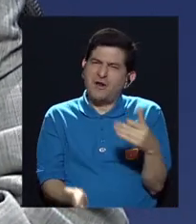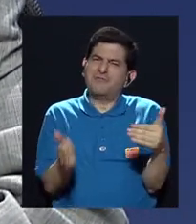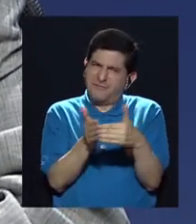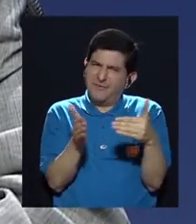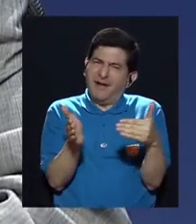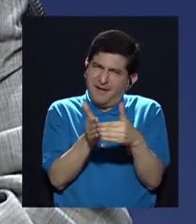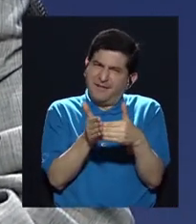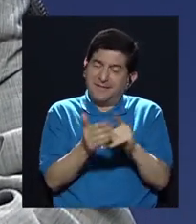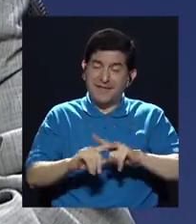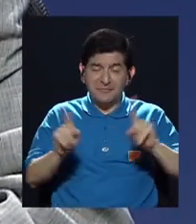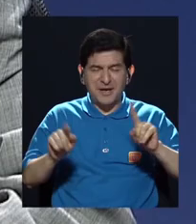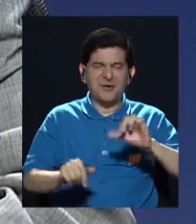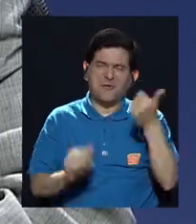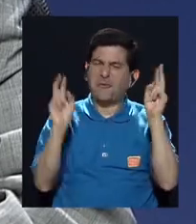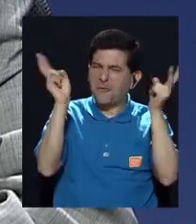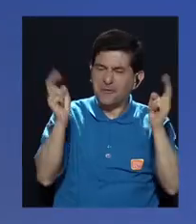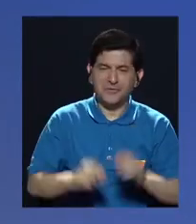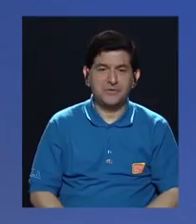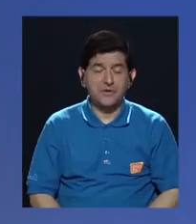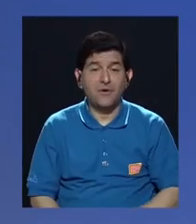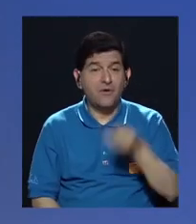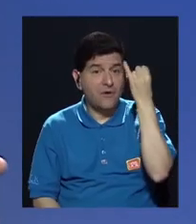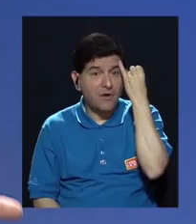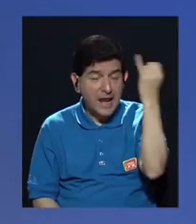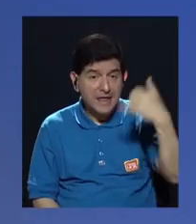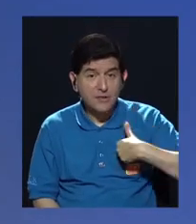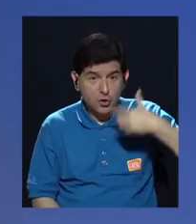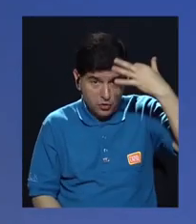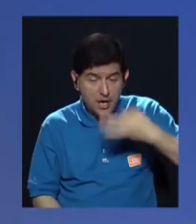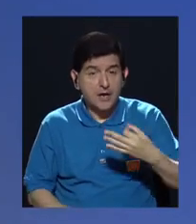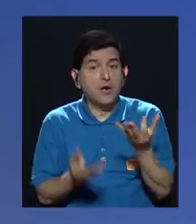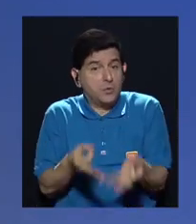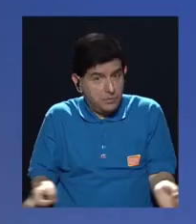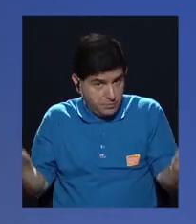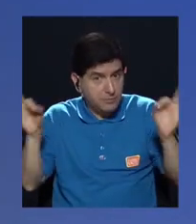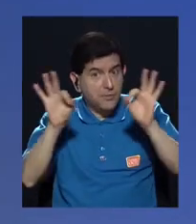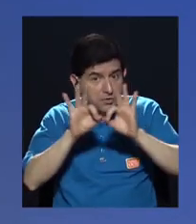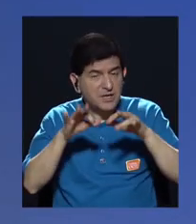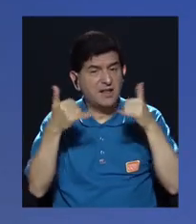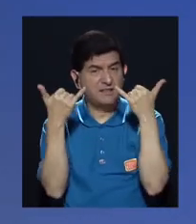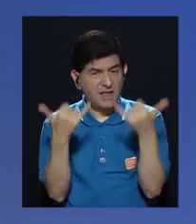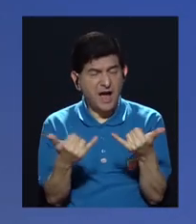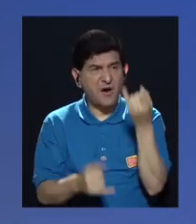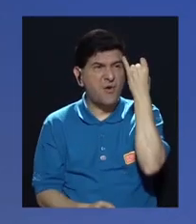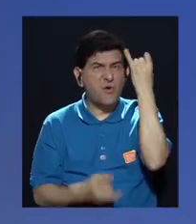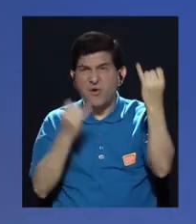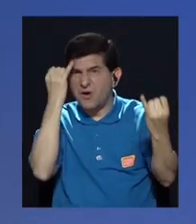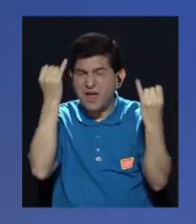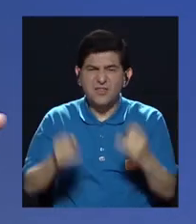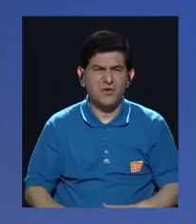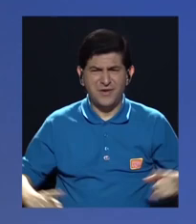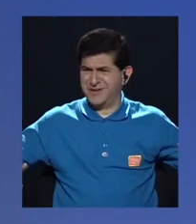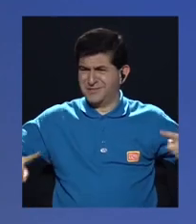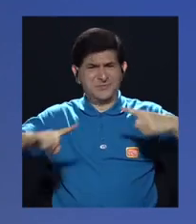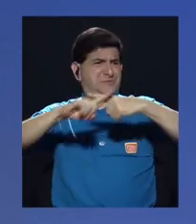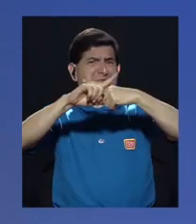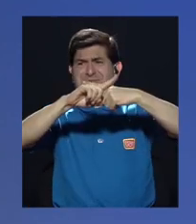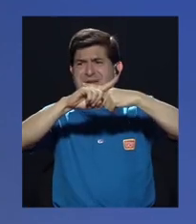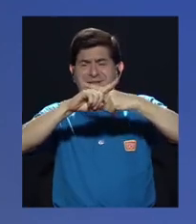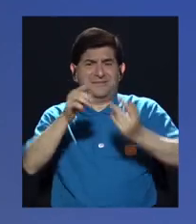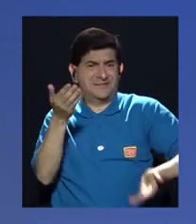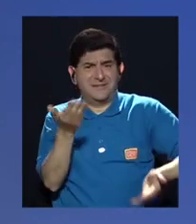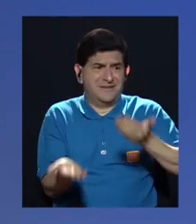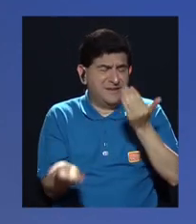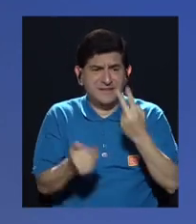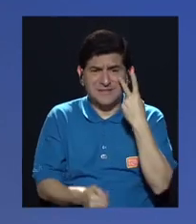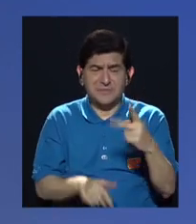haciendo falta otra vez, pero bueno, esa es otra cosa. Eran tiempos en los que la ideología me parece que era fundamental. Ahora las ideologías se cruzan